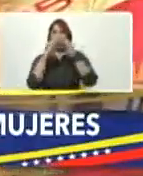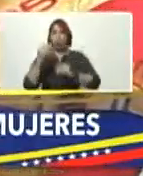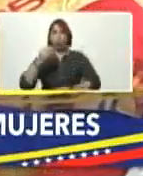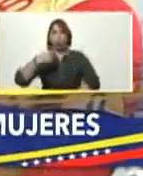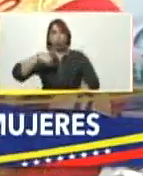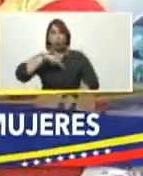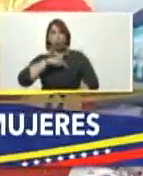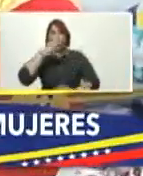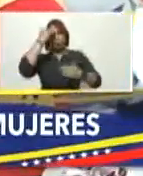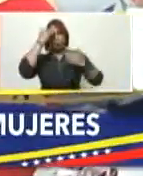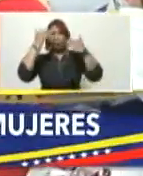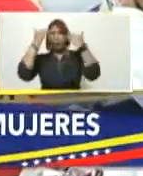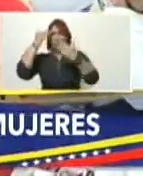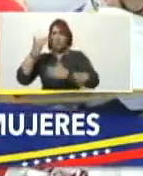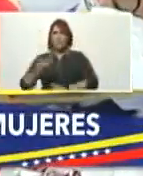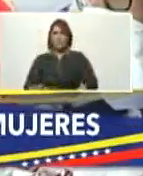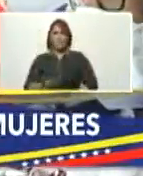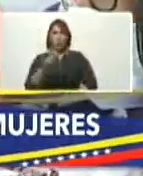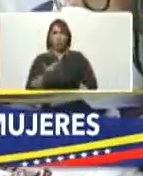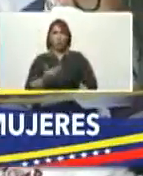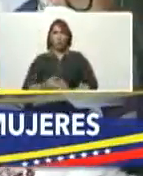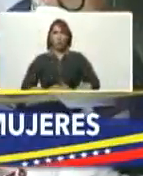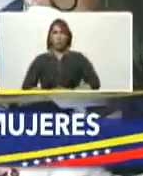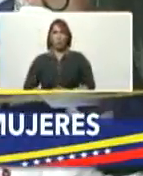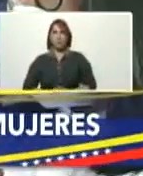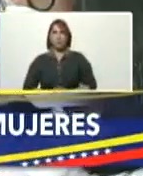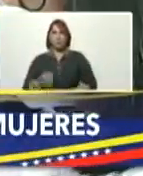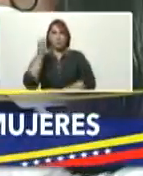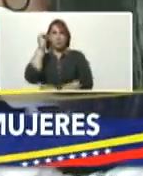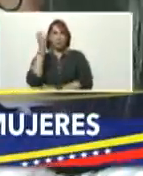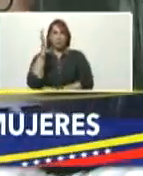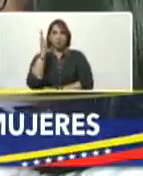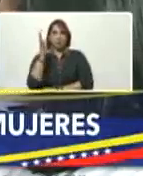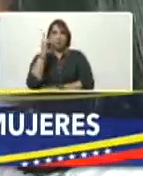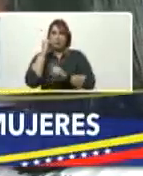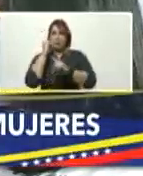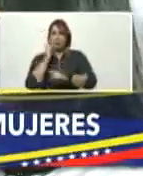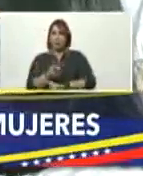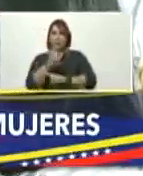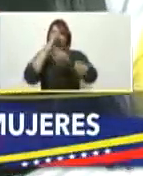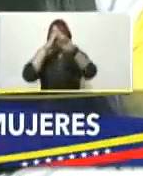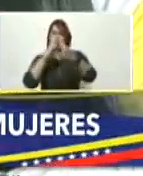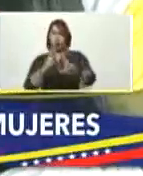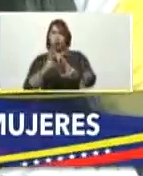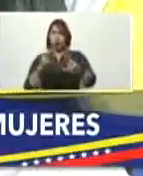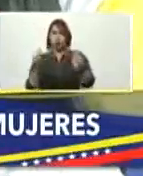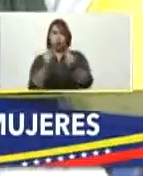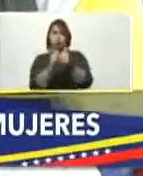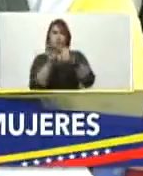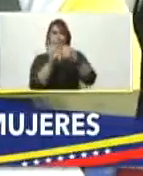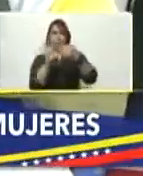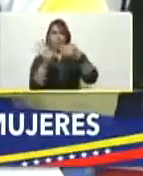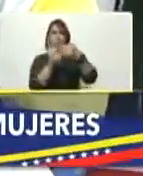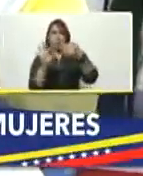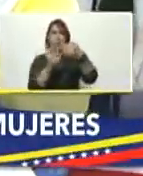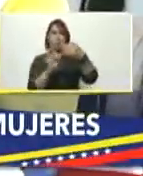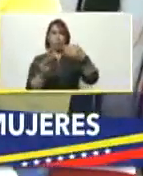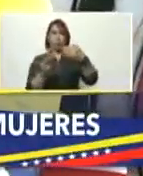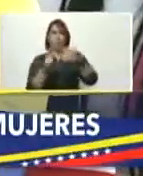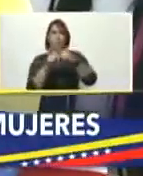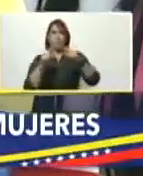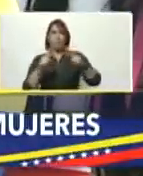saludos. Es importante que este Congreso cumpla con la función para la cual ha